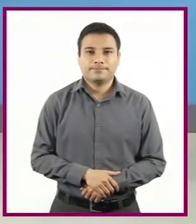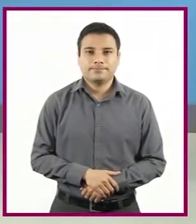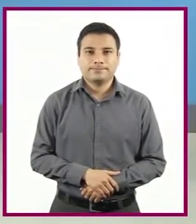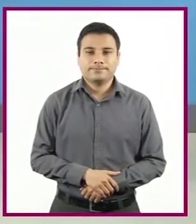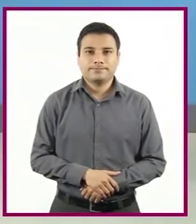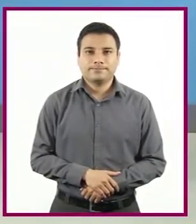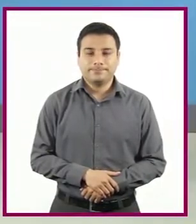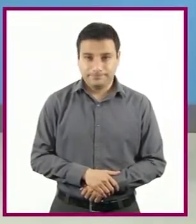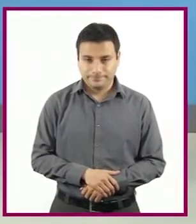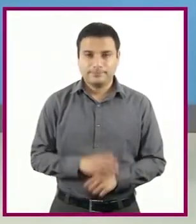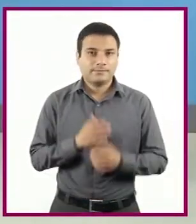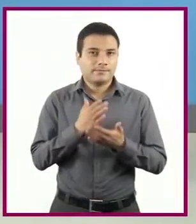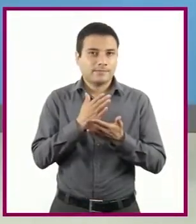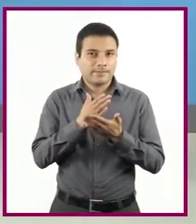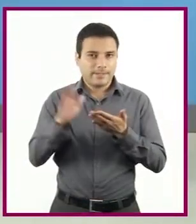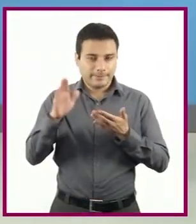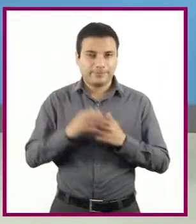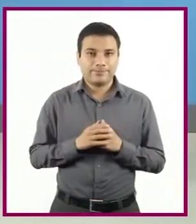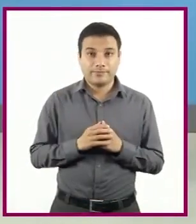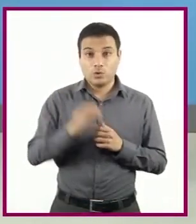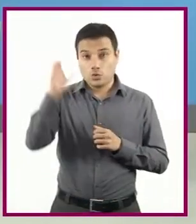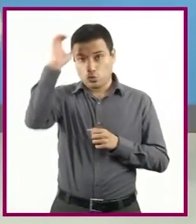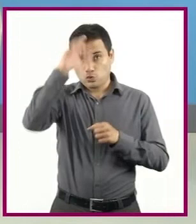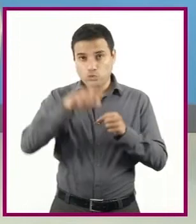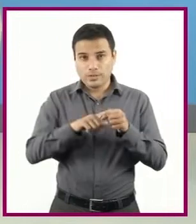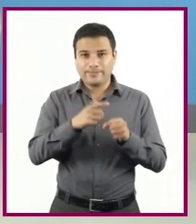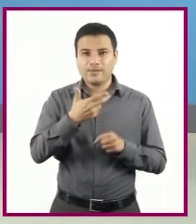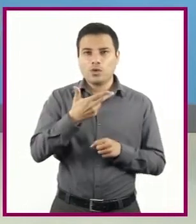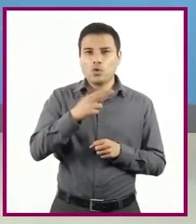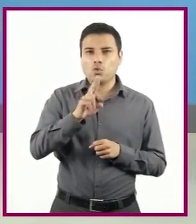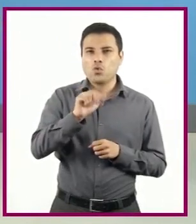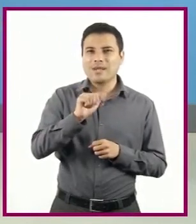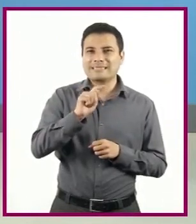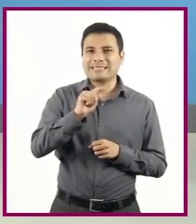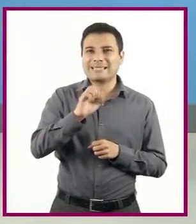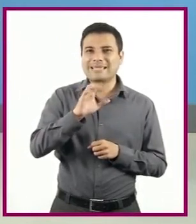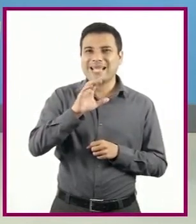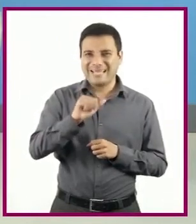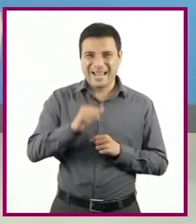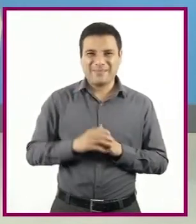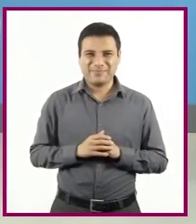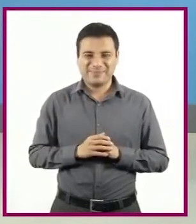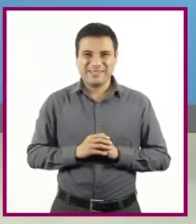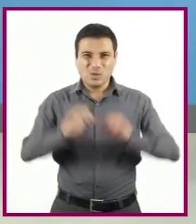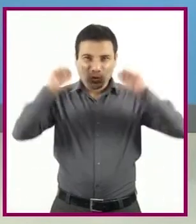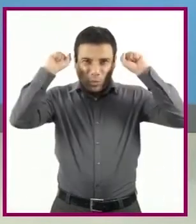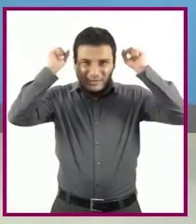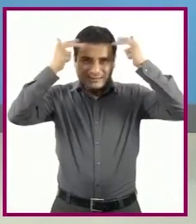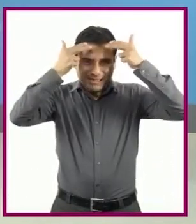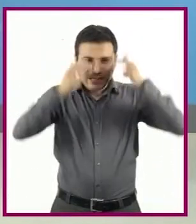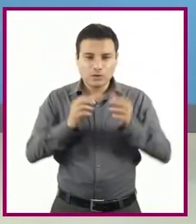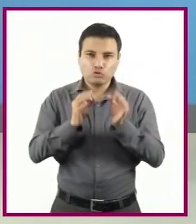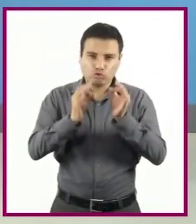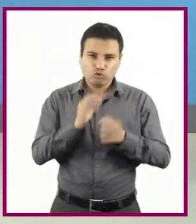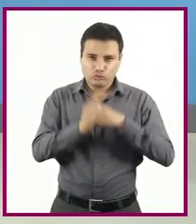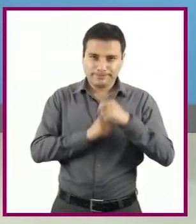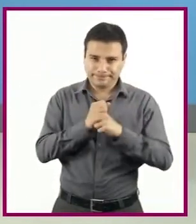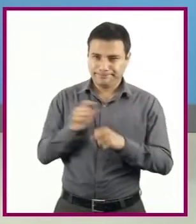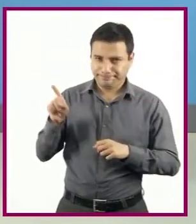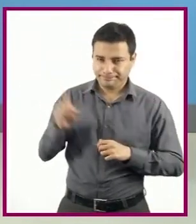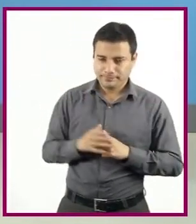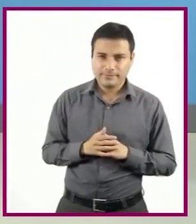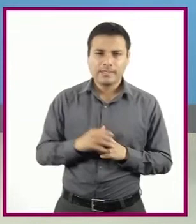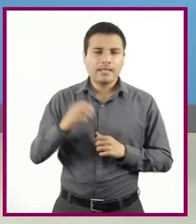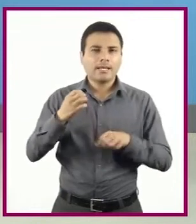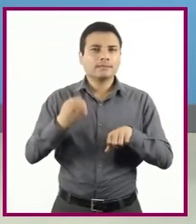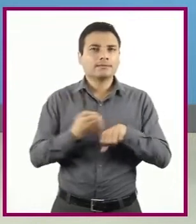Por otra parte, la cultura huasteca floreció entre los años 900 y 1200 de nuestra era, en los